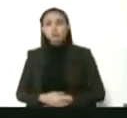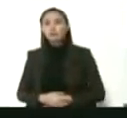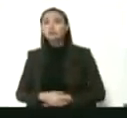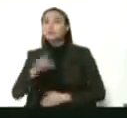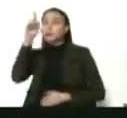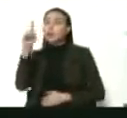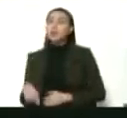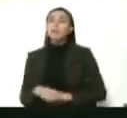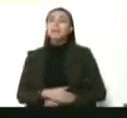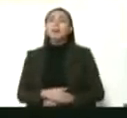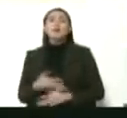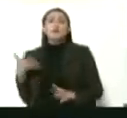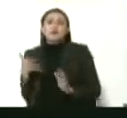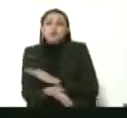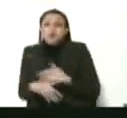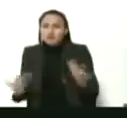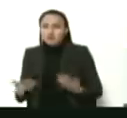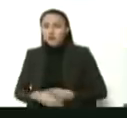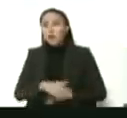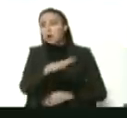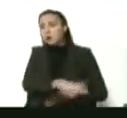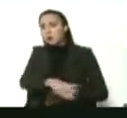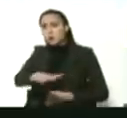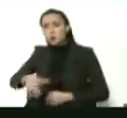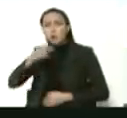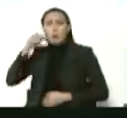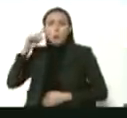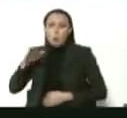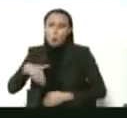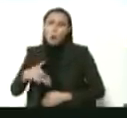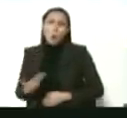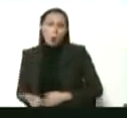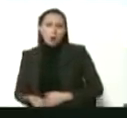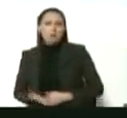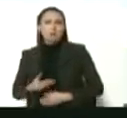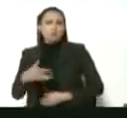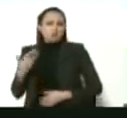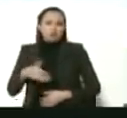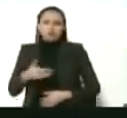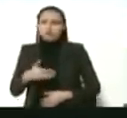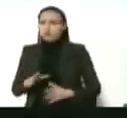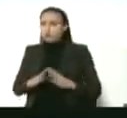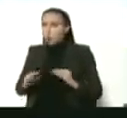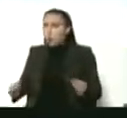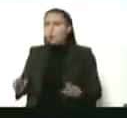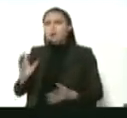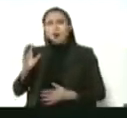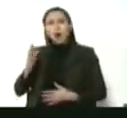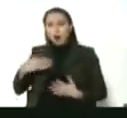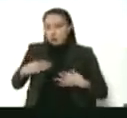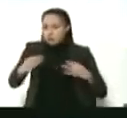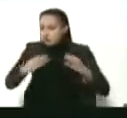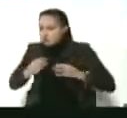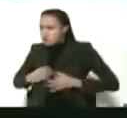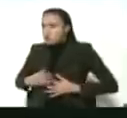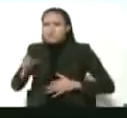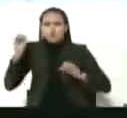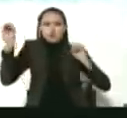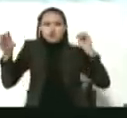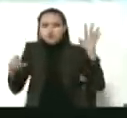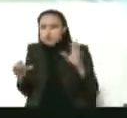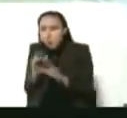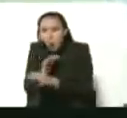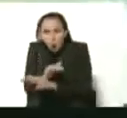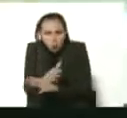sobre todo, que los niños y niñas puedan sentir los disfraces, los juegos entre